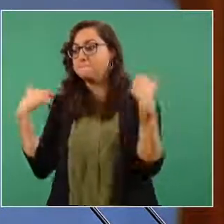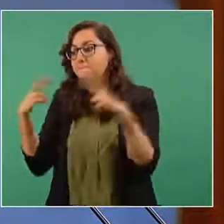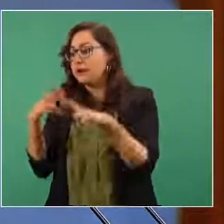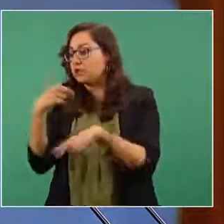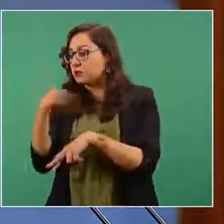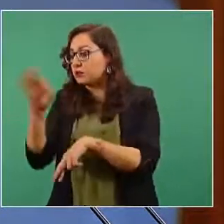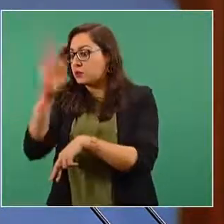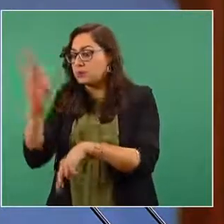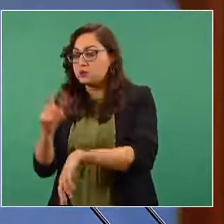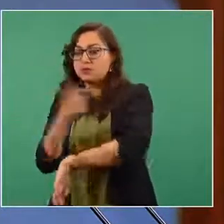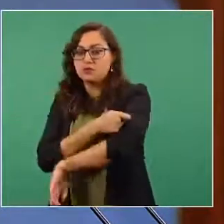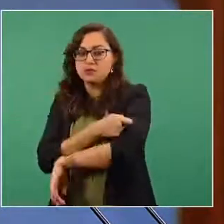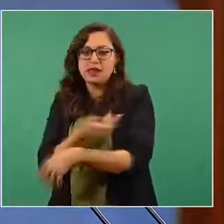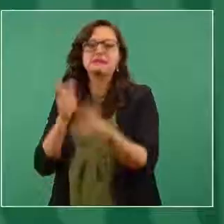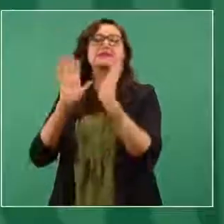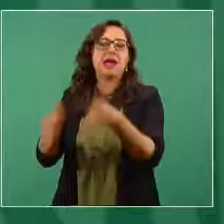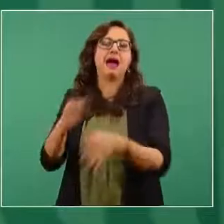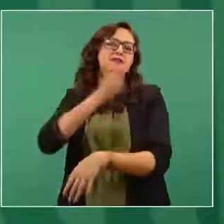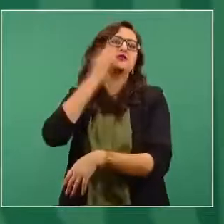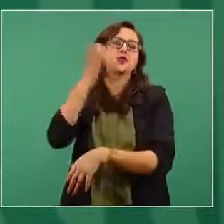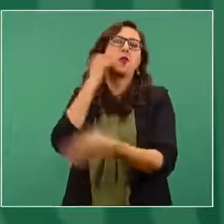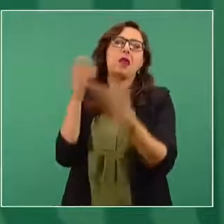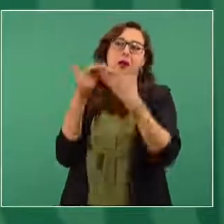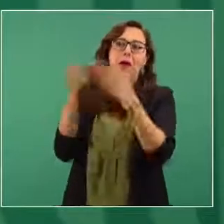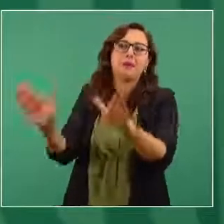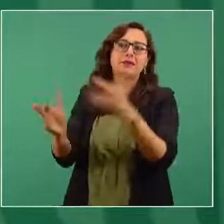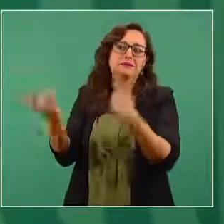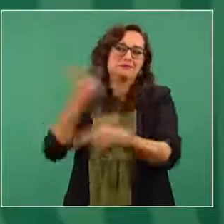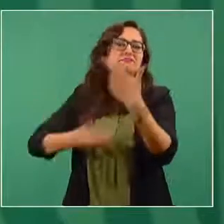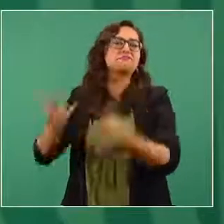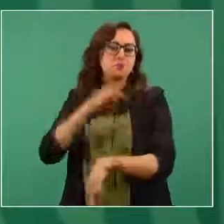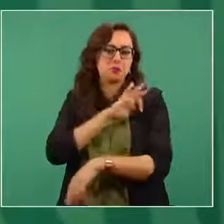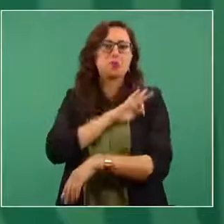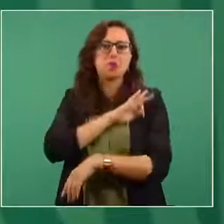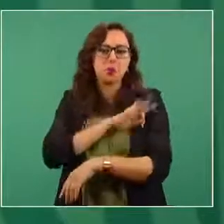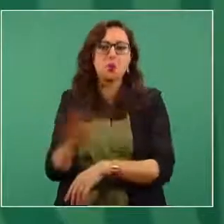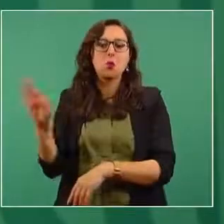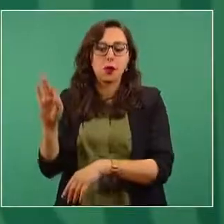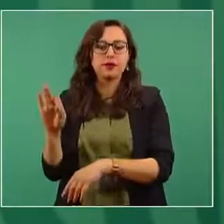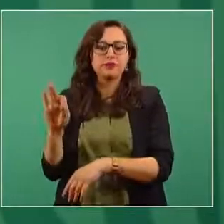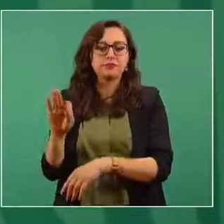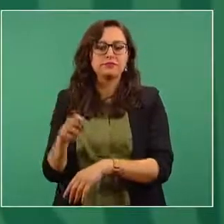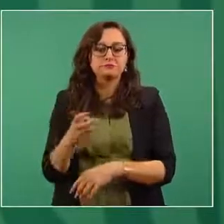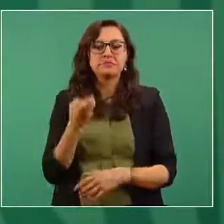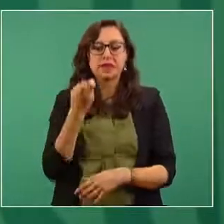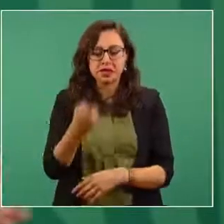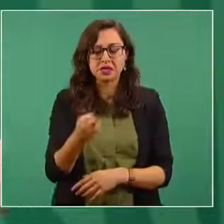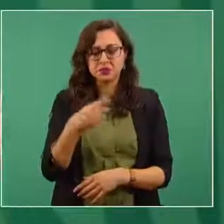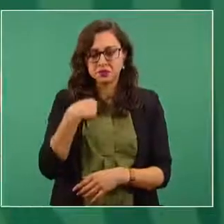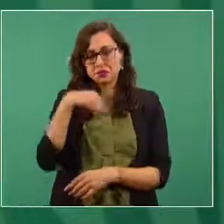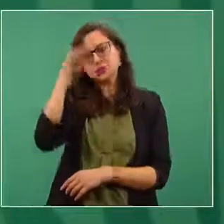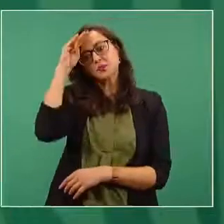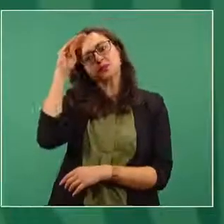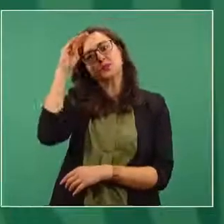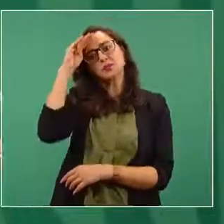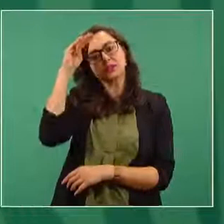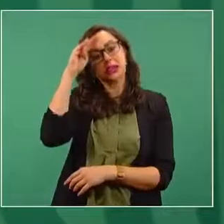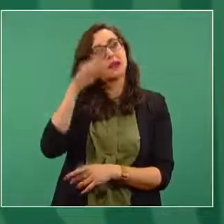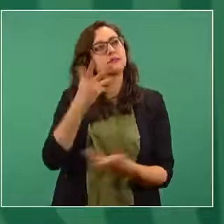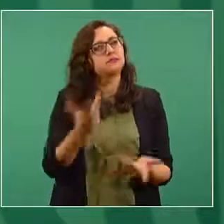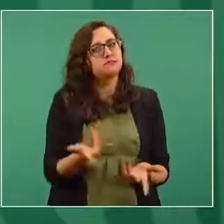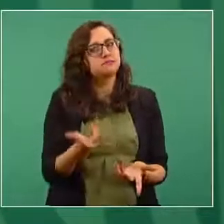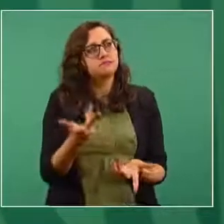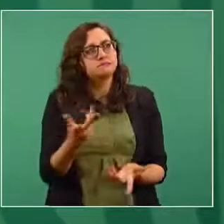reiniciar clases presenciales. Eso lo estamos analizando para ver si de estas vacunas